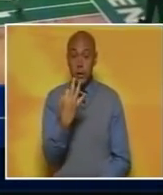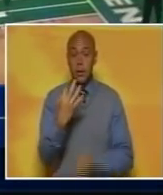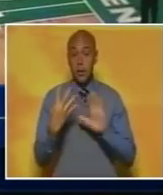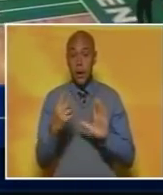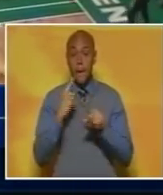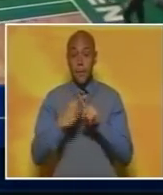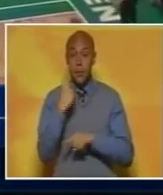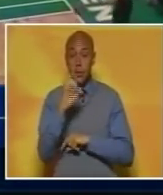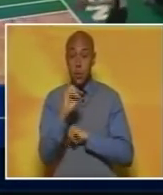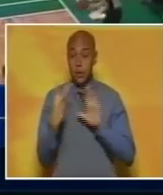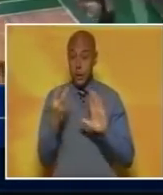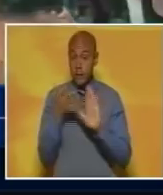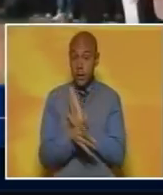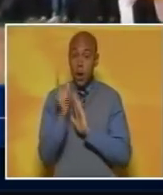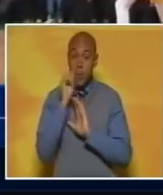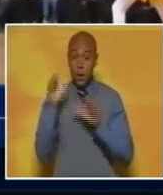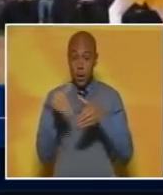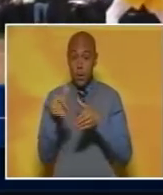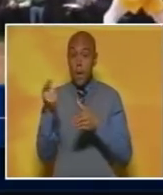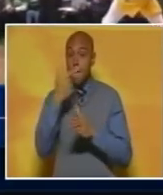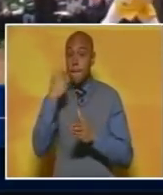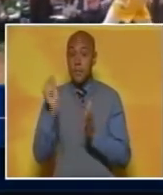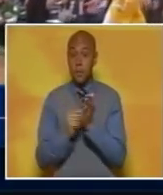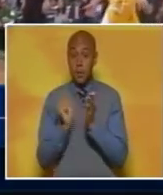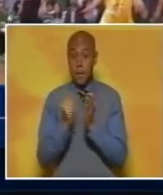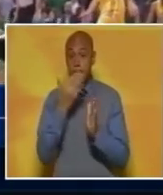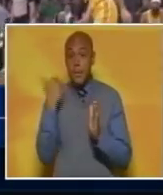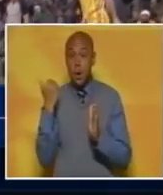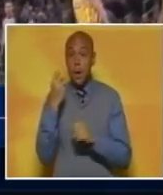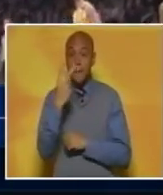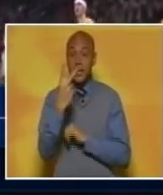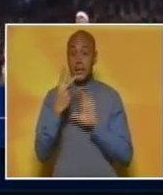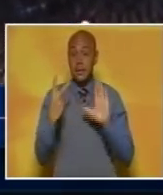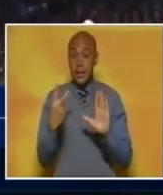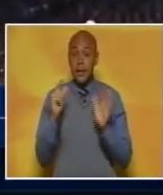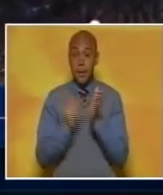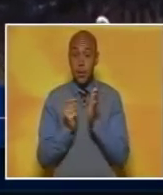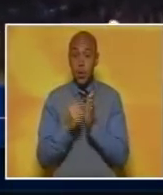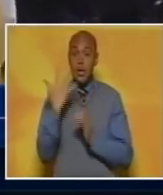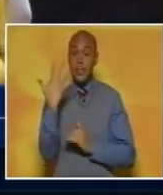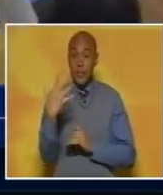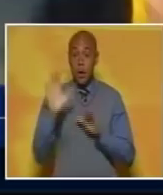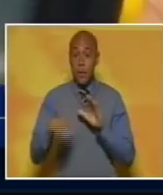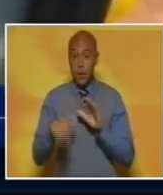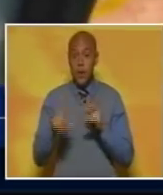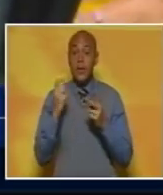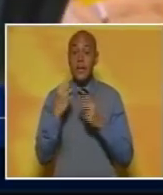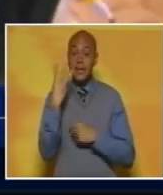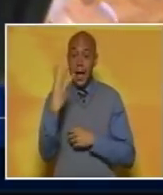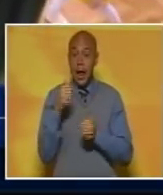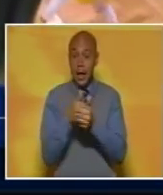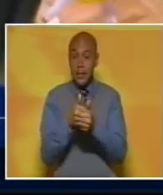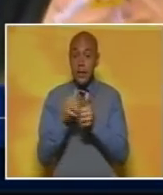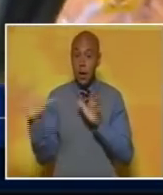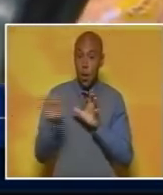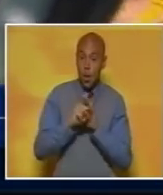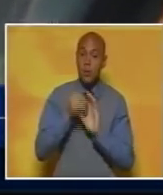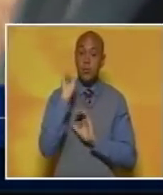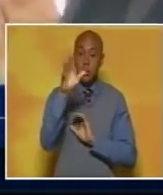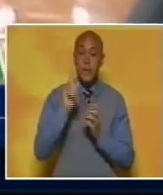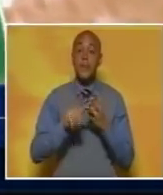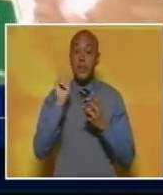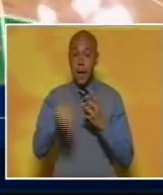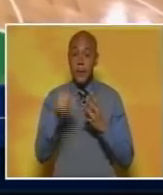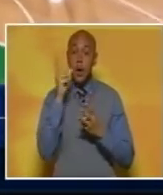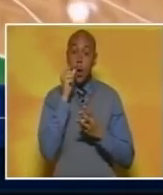139-107. Jason Tatum fue el mejor por los de Massachusetts con 27 puntos, 5 rebotes y 3 asistencias, mientras que por los